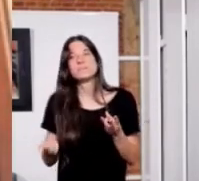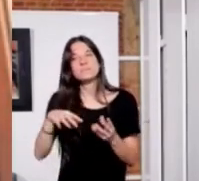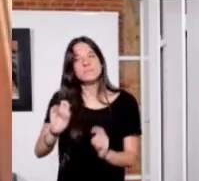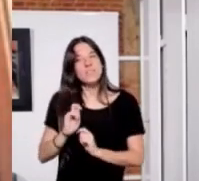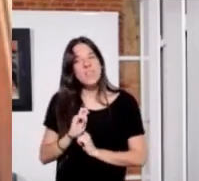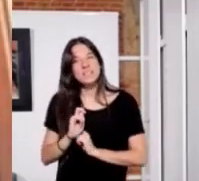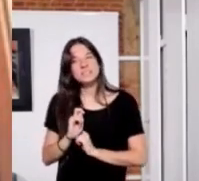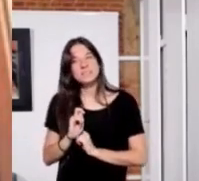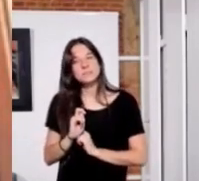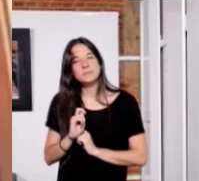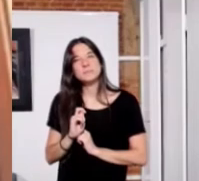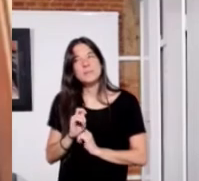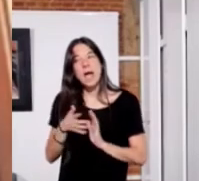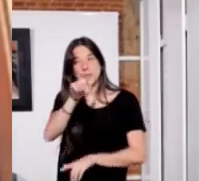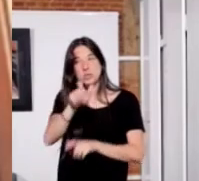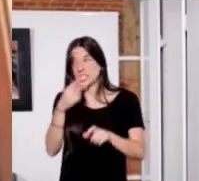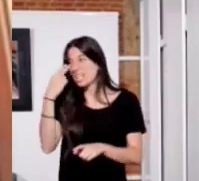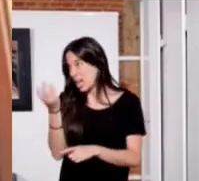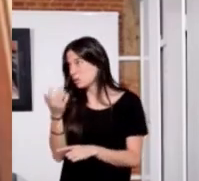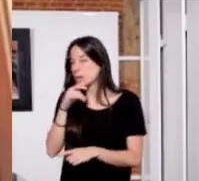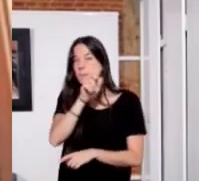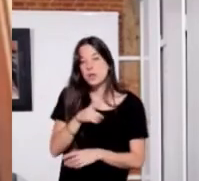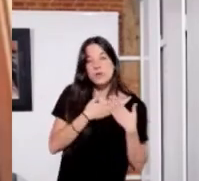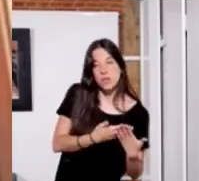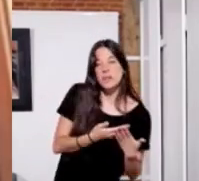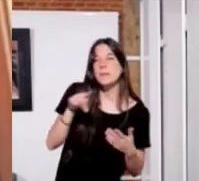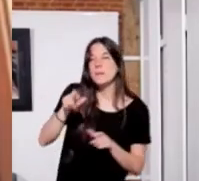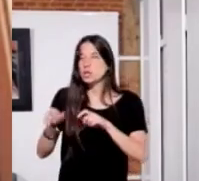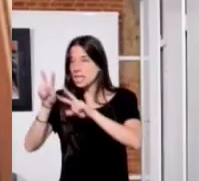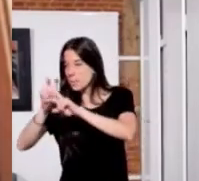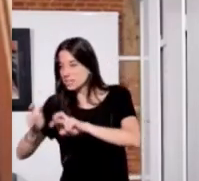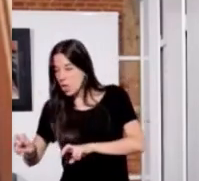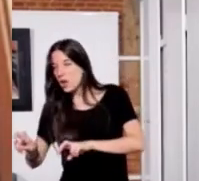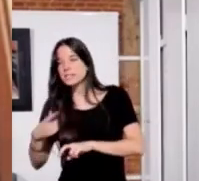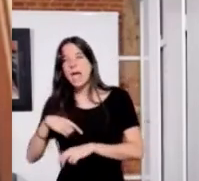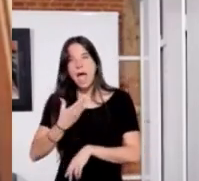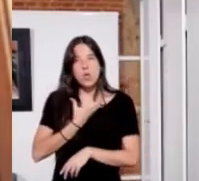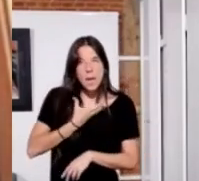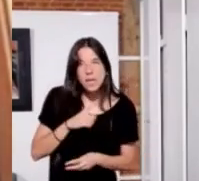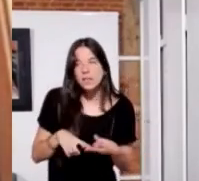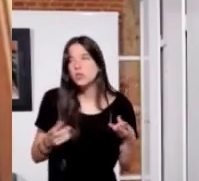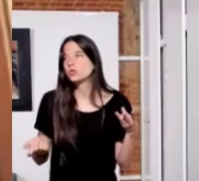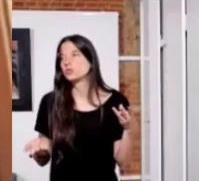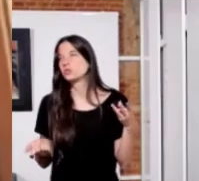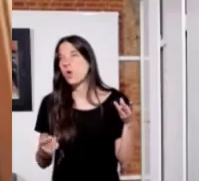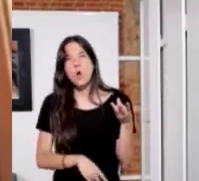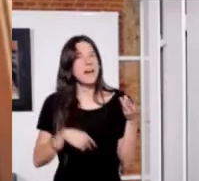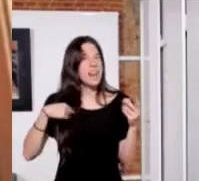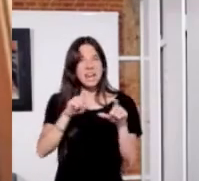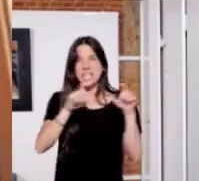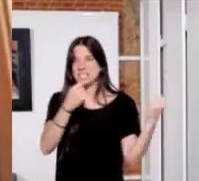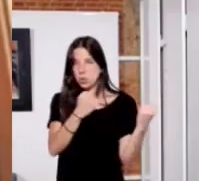los interesados, voluntariado e investigadores, ayuntamientos, en general